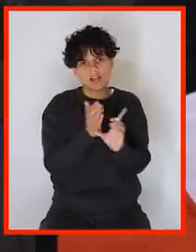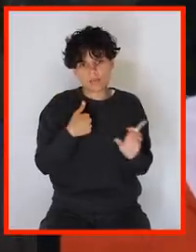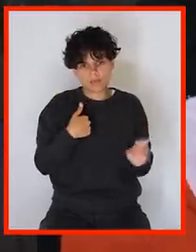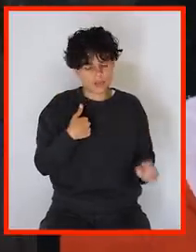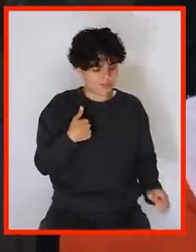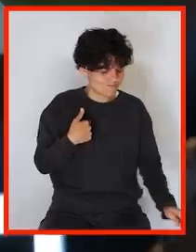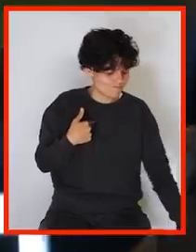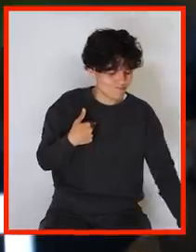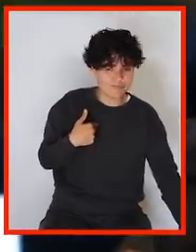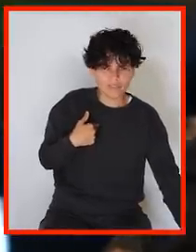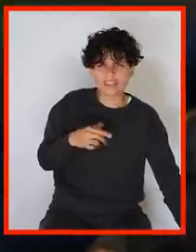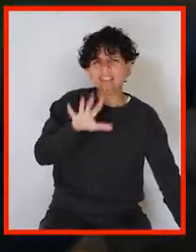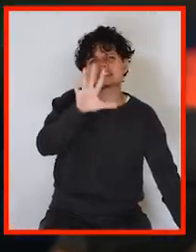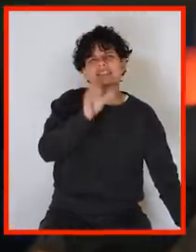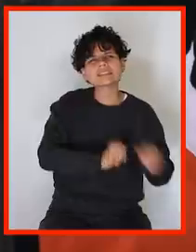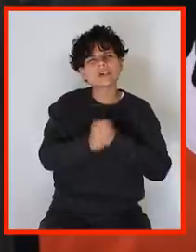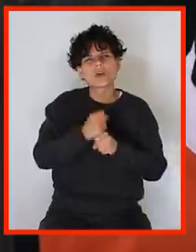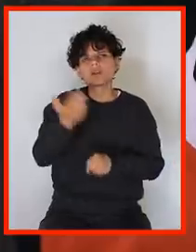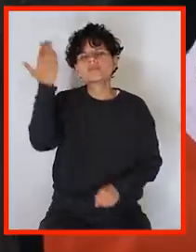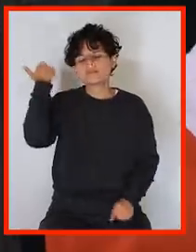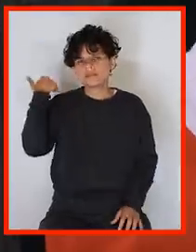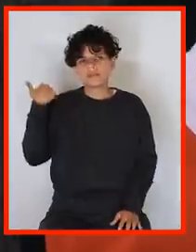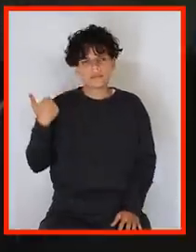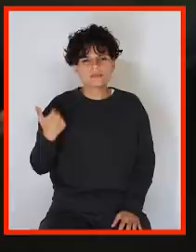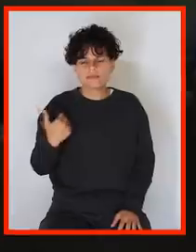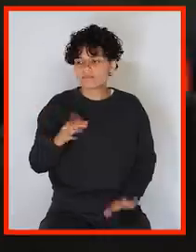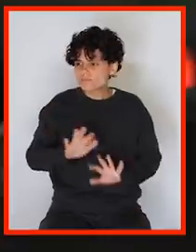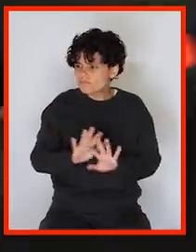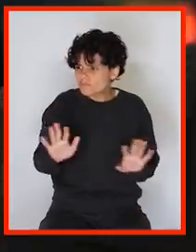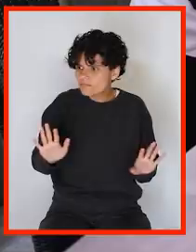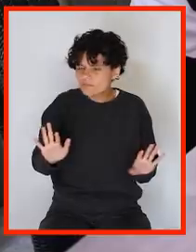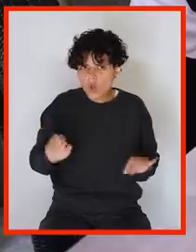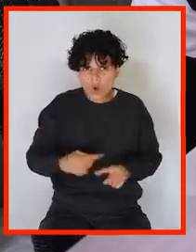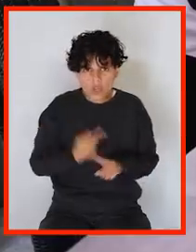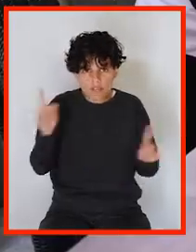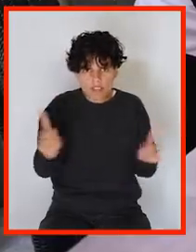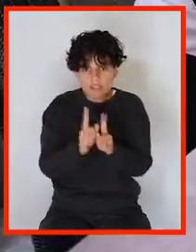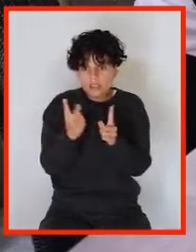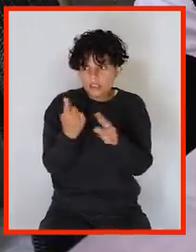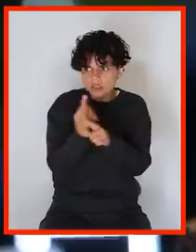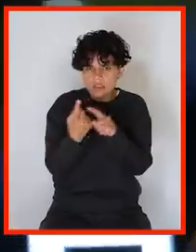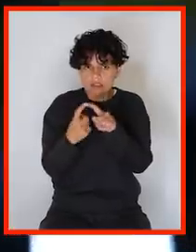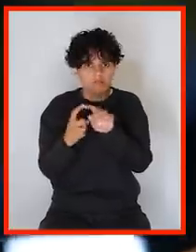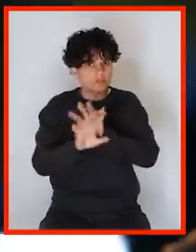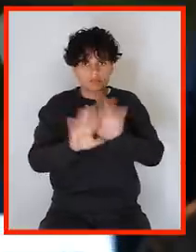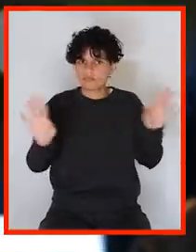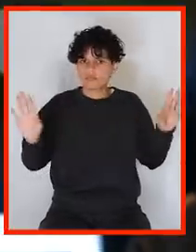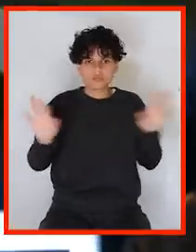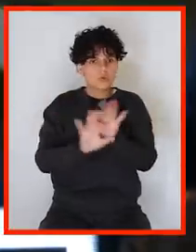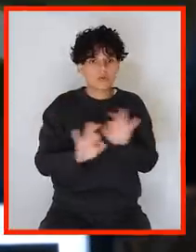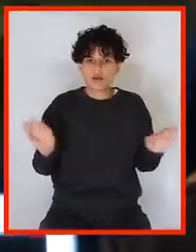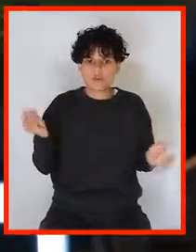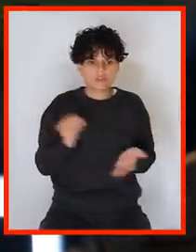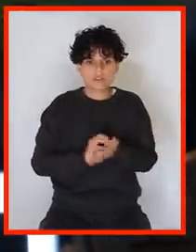hace cuánto ya esta weá? Como 5 años ya, pues. 5 años. ¿Y nunca he podido hablar con él, weón? Nunca, pues.